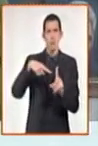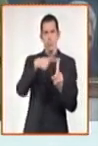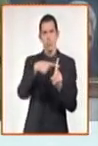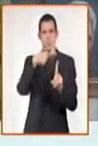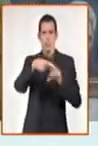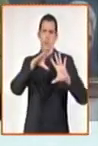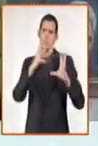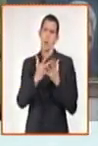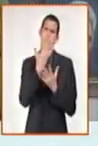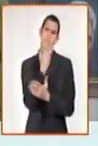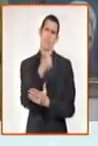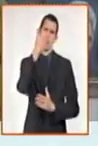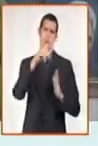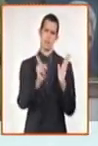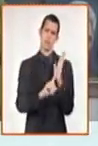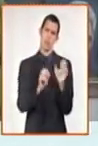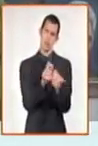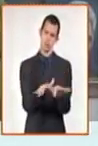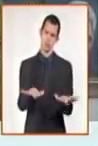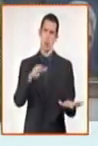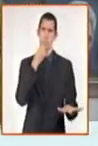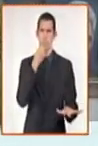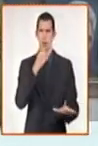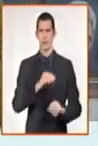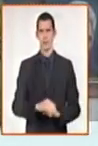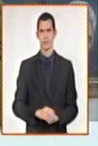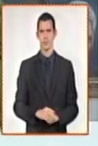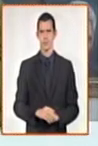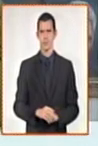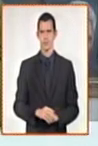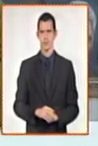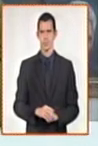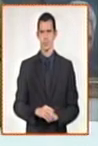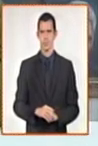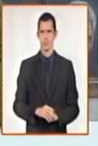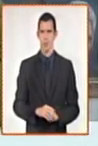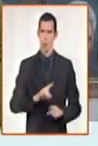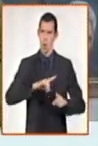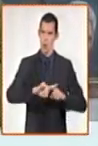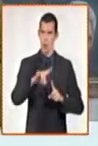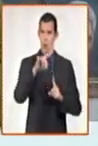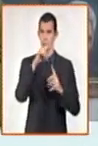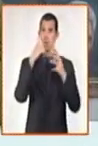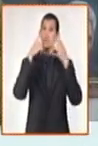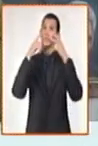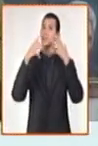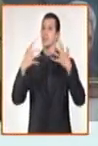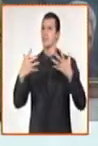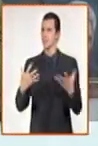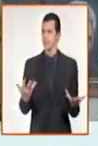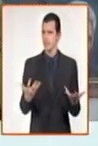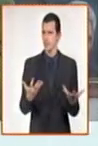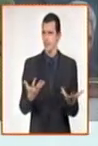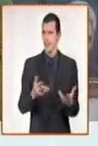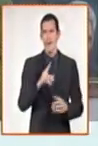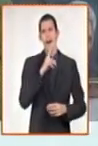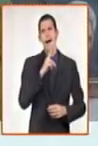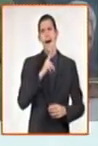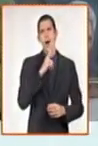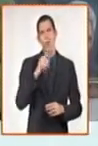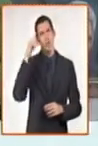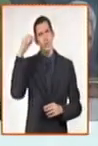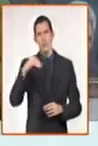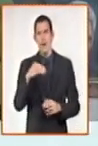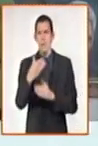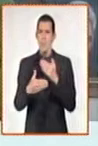Randy, y a los televidentes, tiene que ver con los servicios de agua, que se han estado trabajando por horas ininterrumpidas los compañeros de la